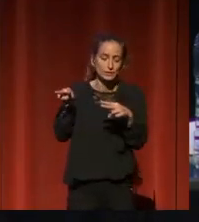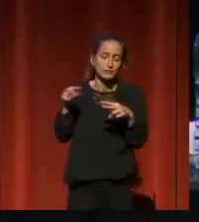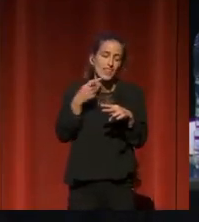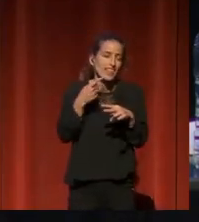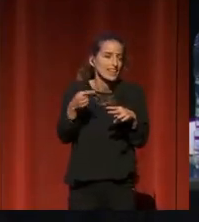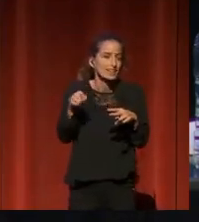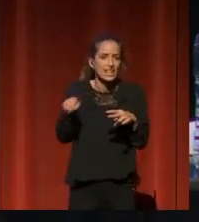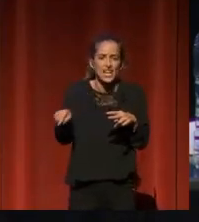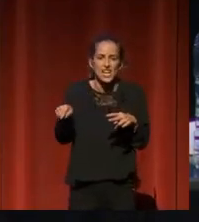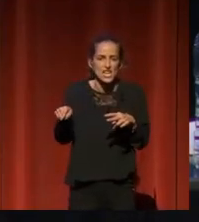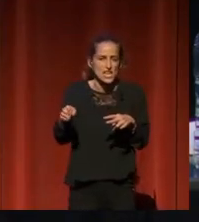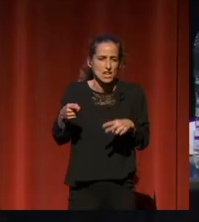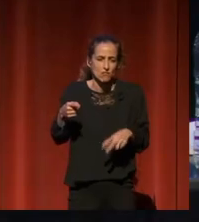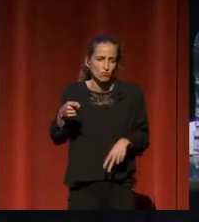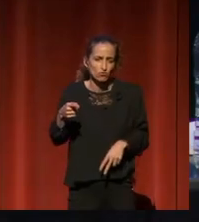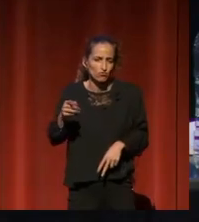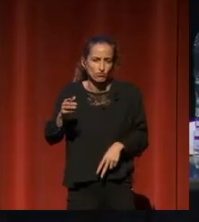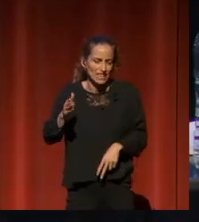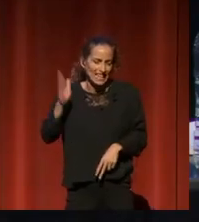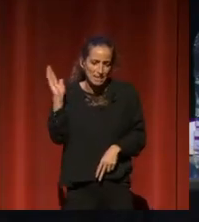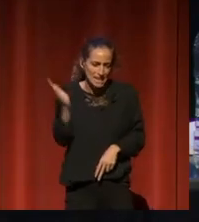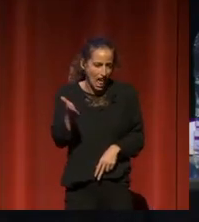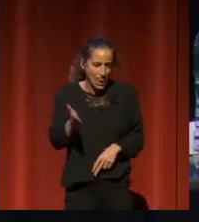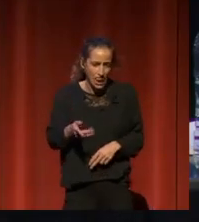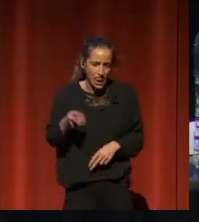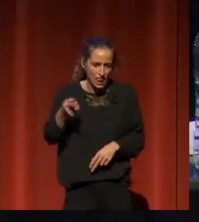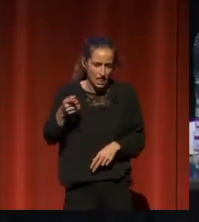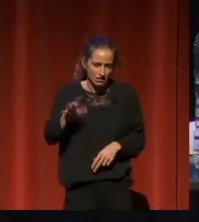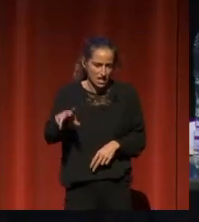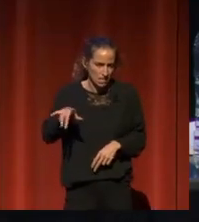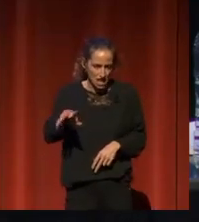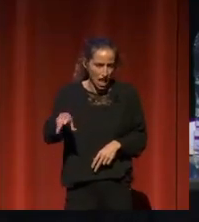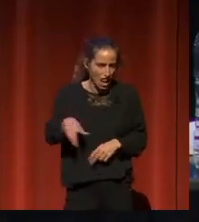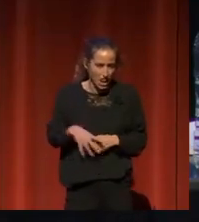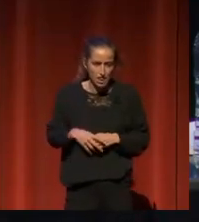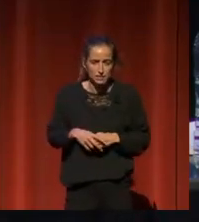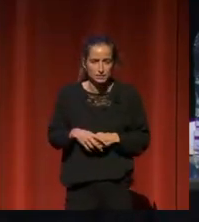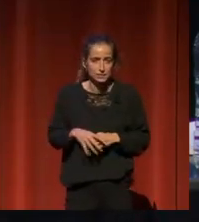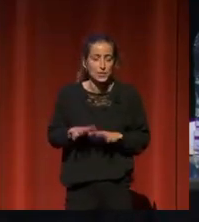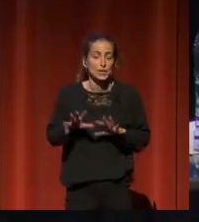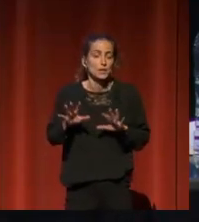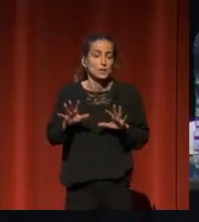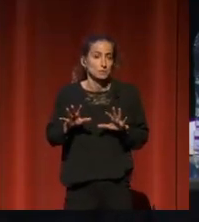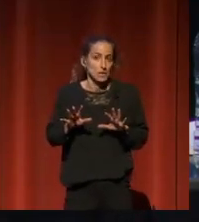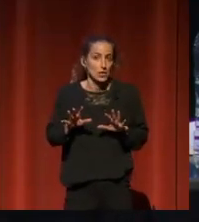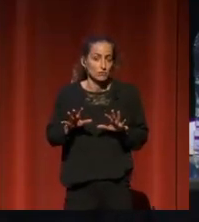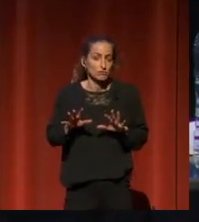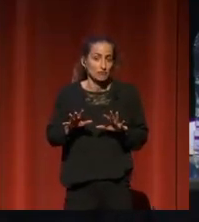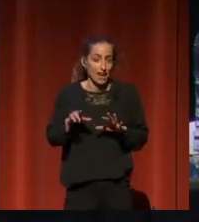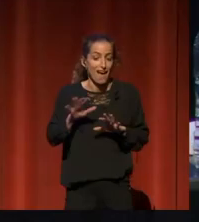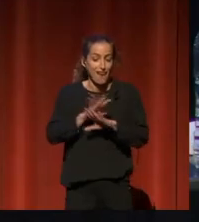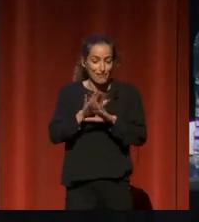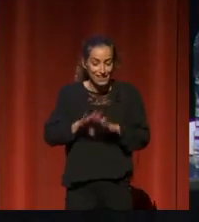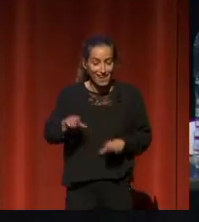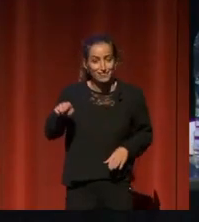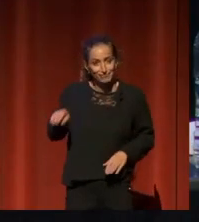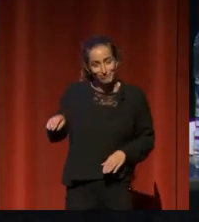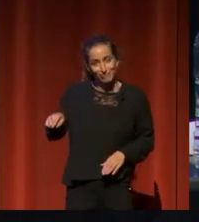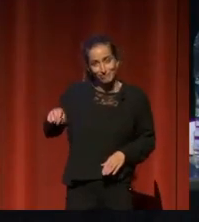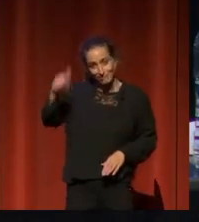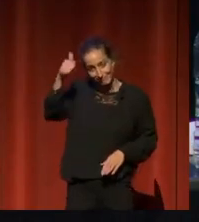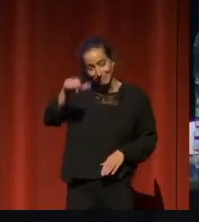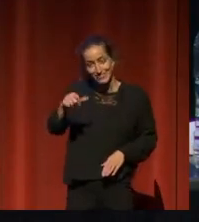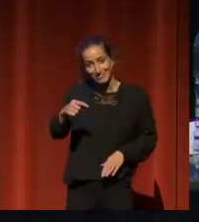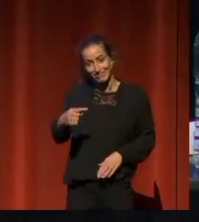que era un criminoso y ha tiido la las posibilidades de hacer